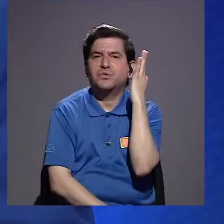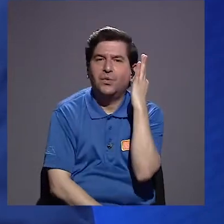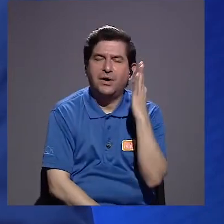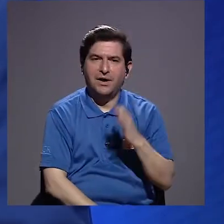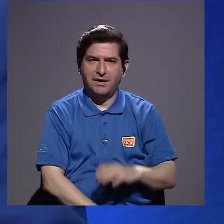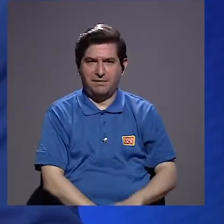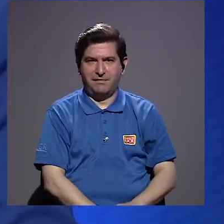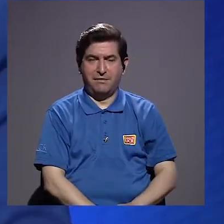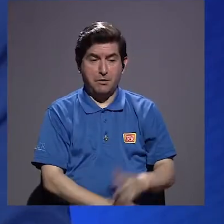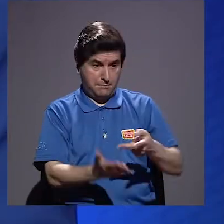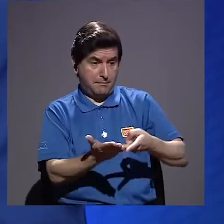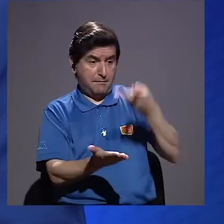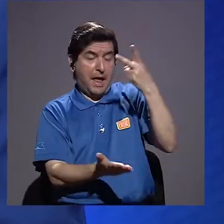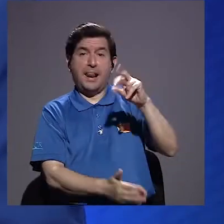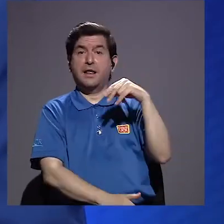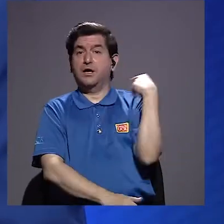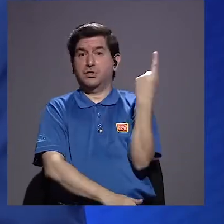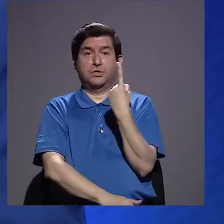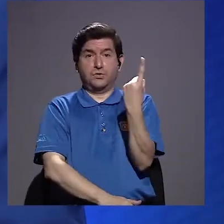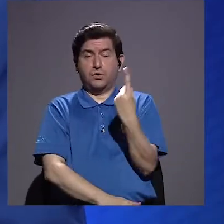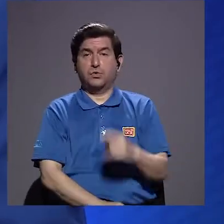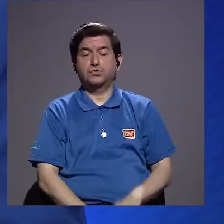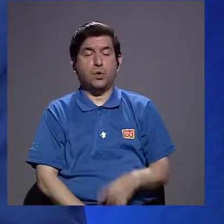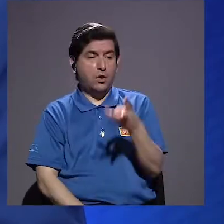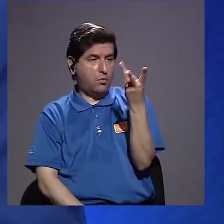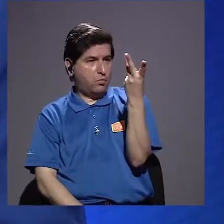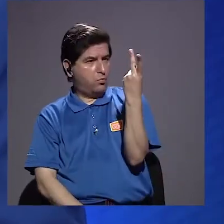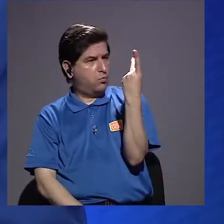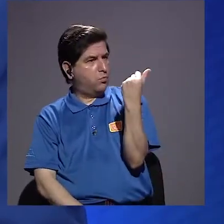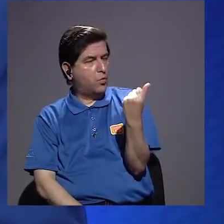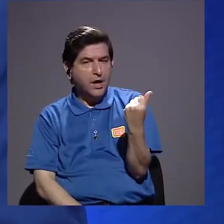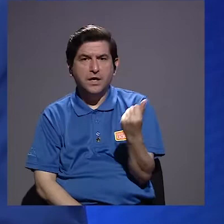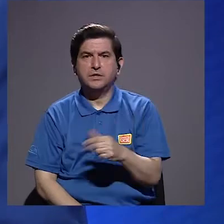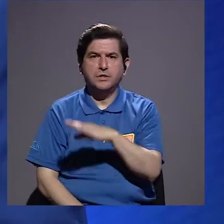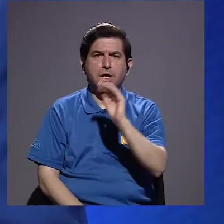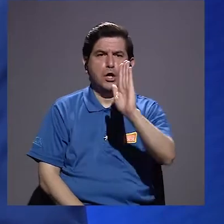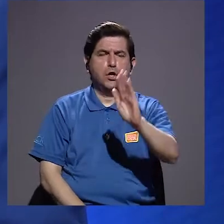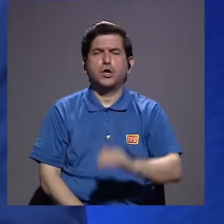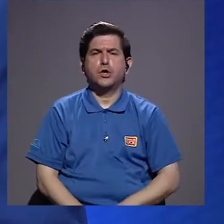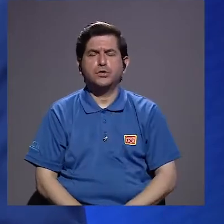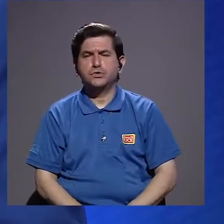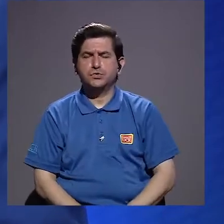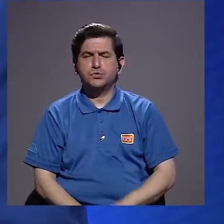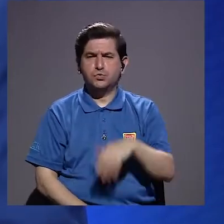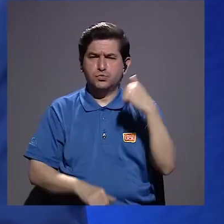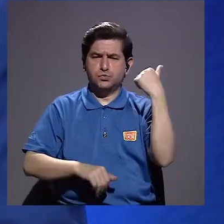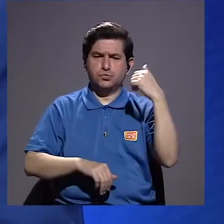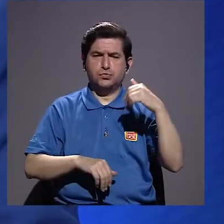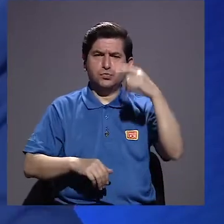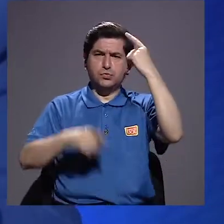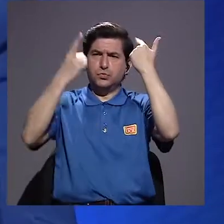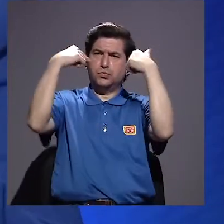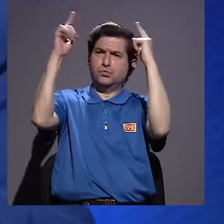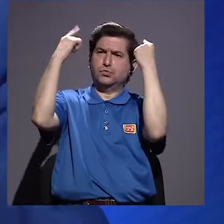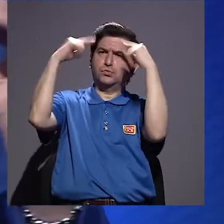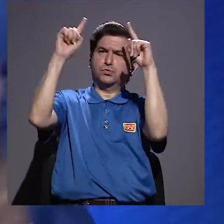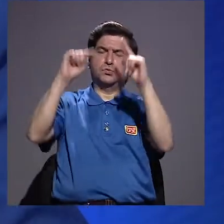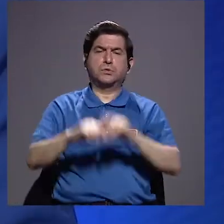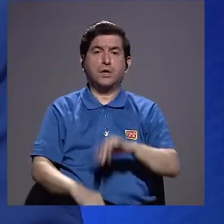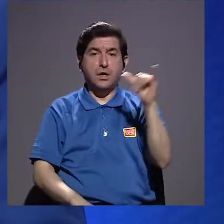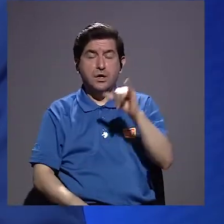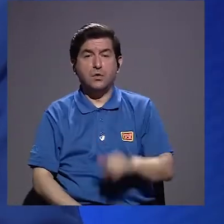mujer vale no solo por lo cuantitativo, no solo por sus méritos y demás,